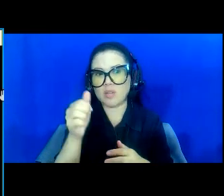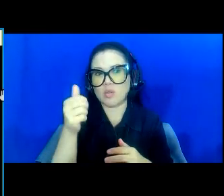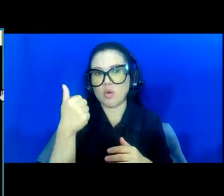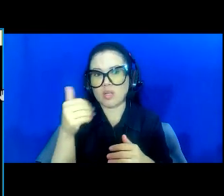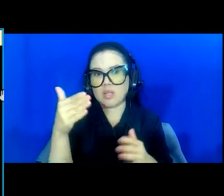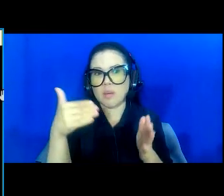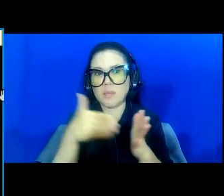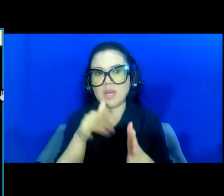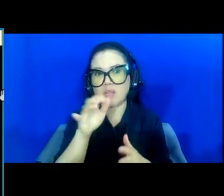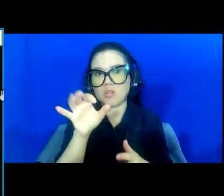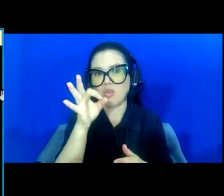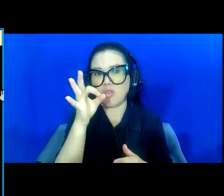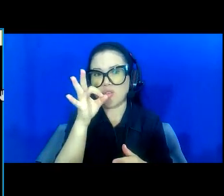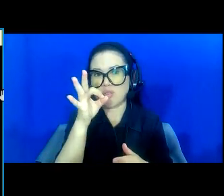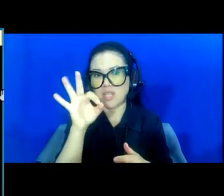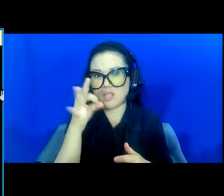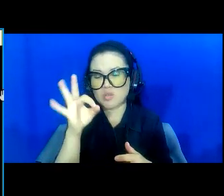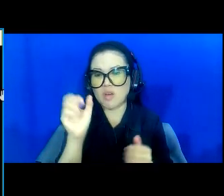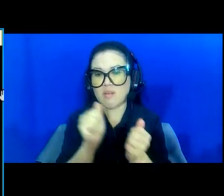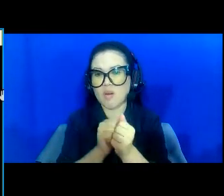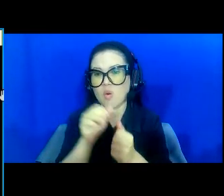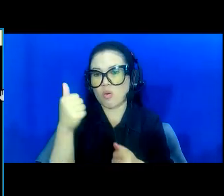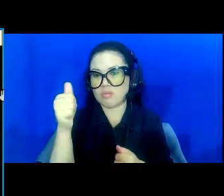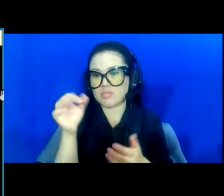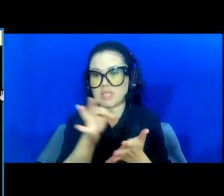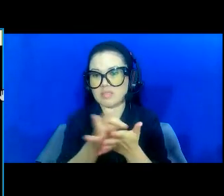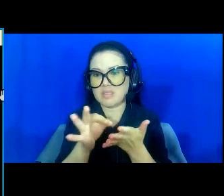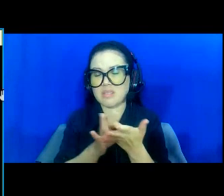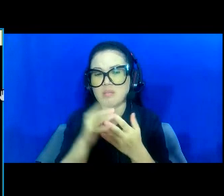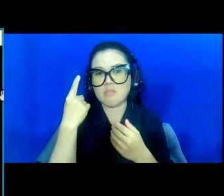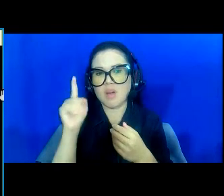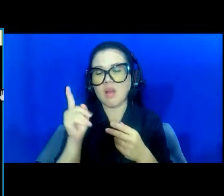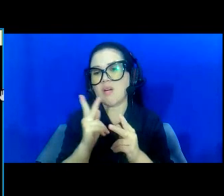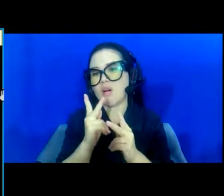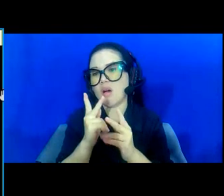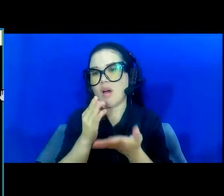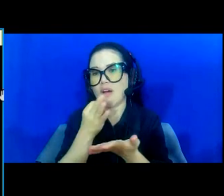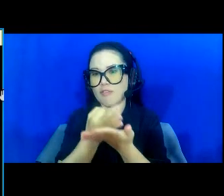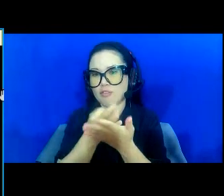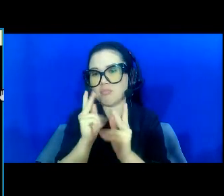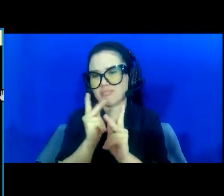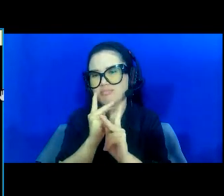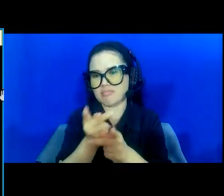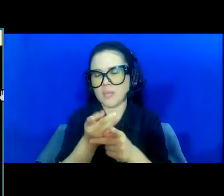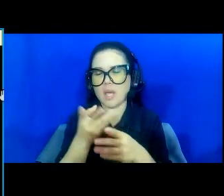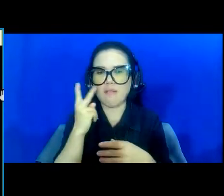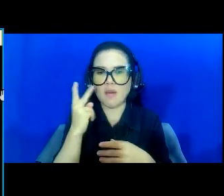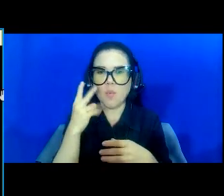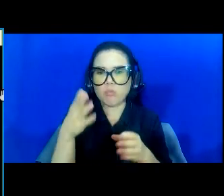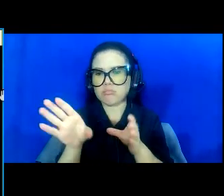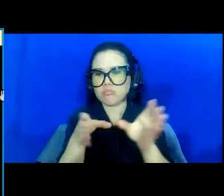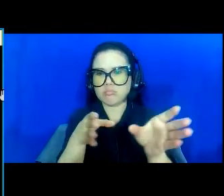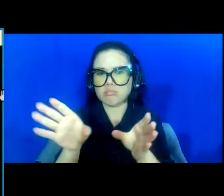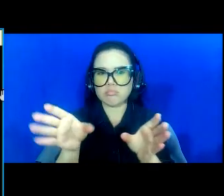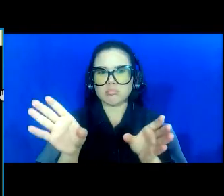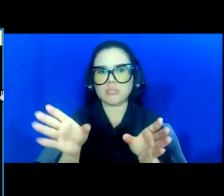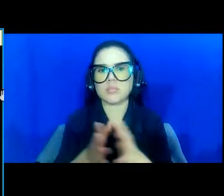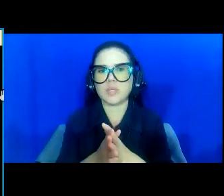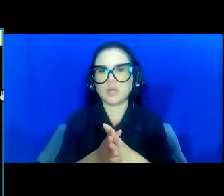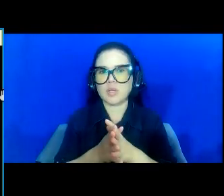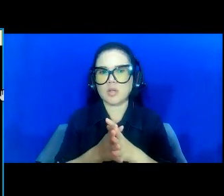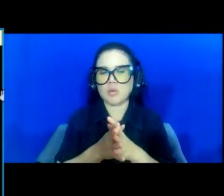$7.510.519,10 para un 30.4% de los fondos que se están solicitando. Y vemos aquí la distribución de las estrategias que